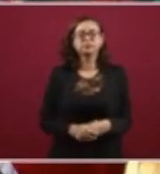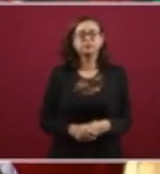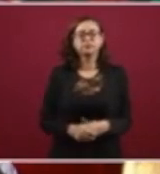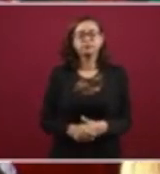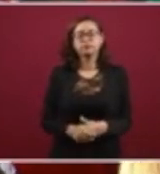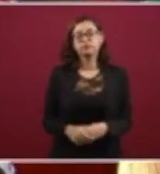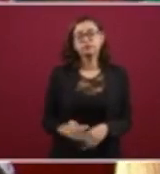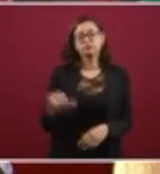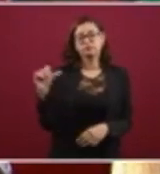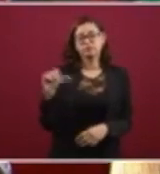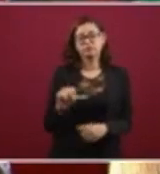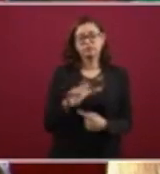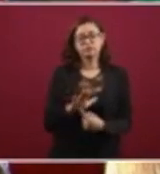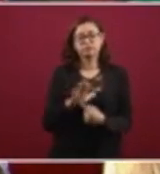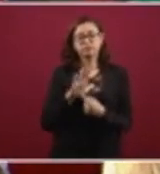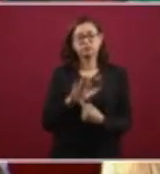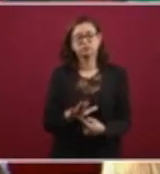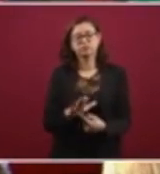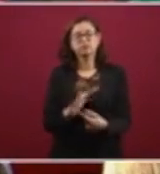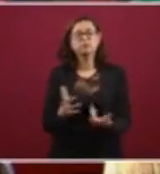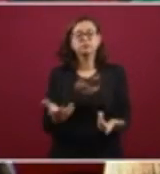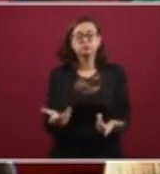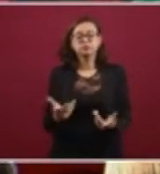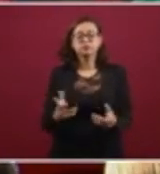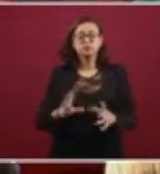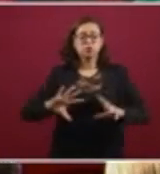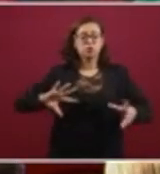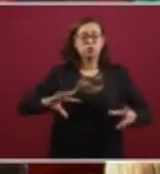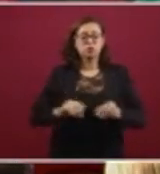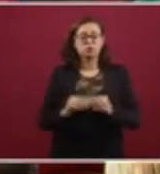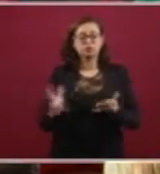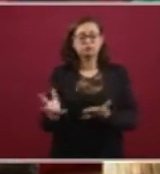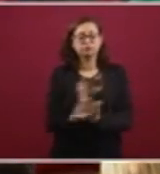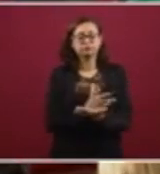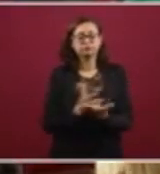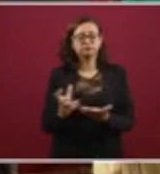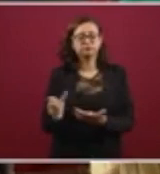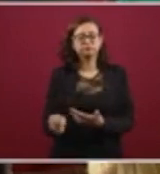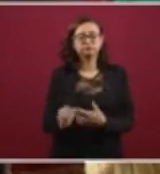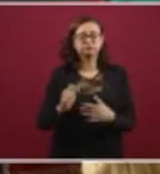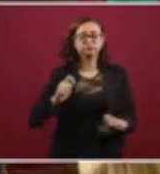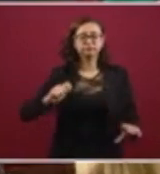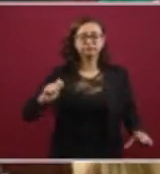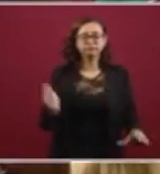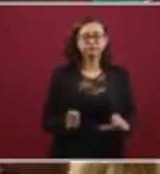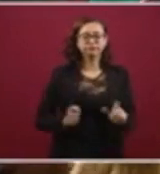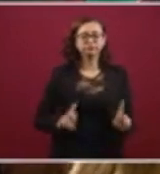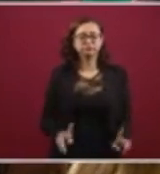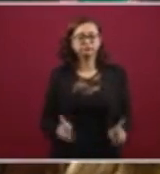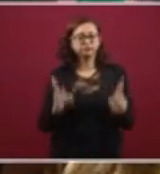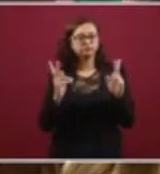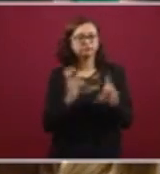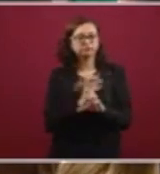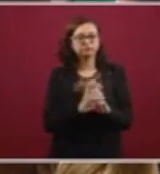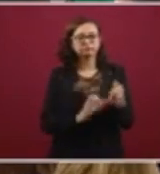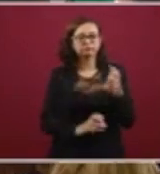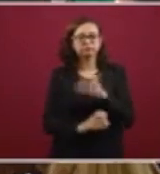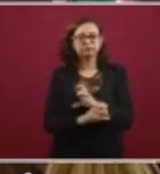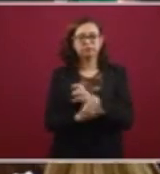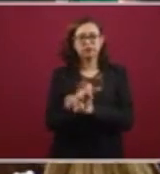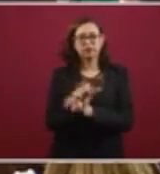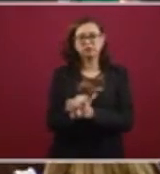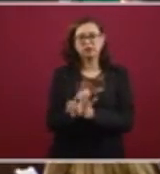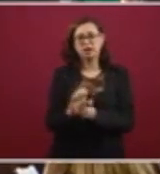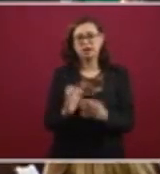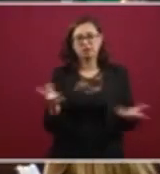cuarta subasta que se dio ayer, organizada por el Instituto para Devolverle al Pueblo lo Robado, una cuarta subasta de la